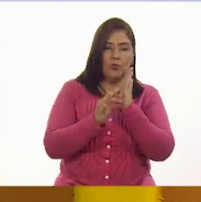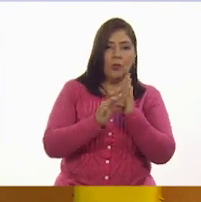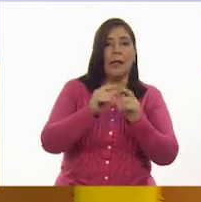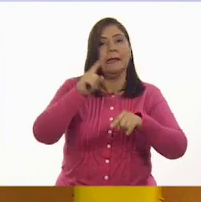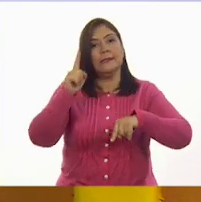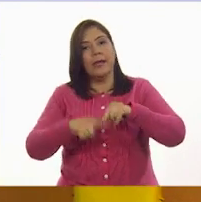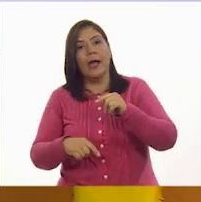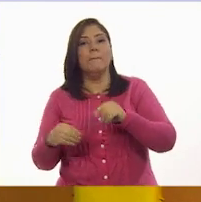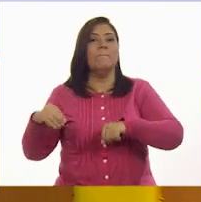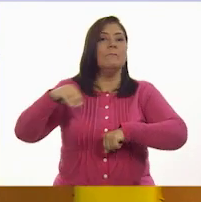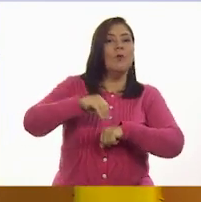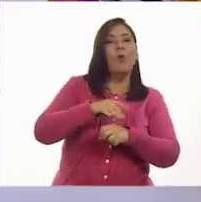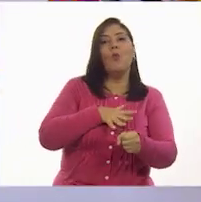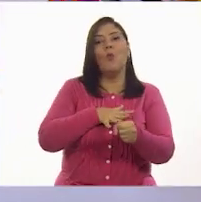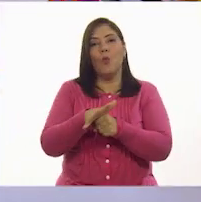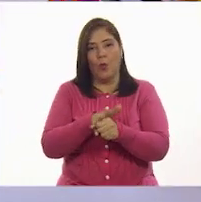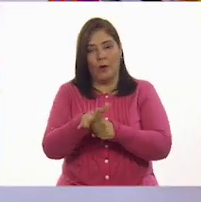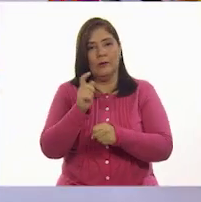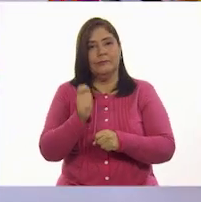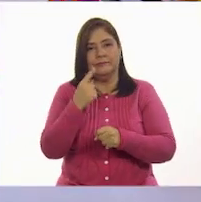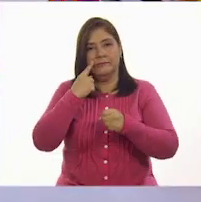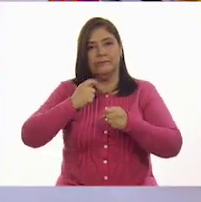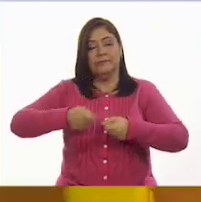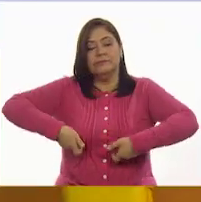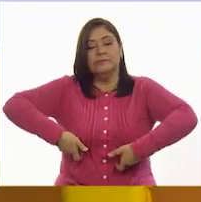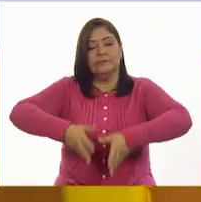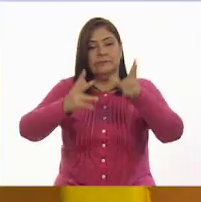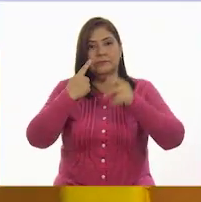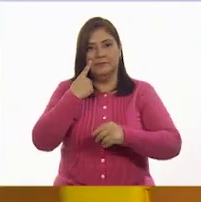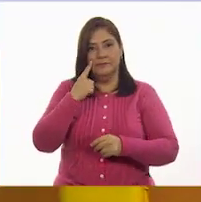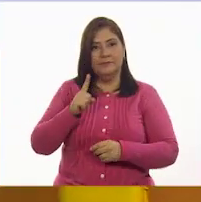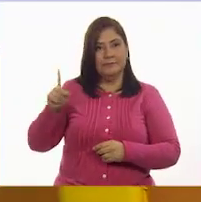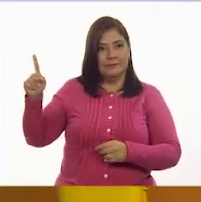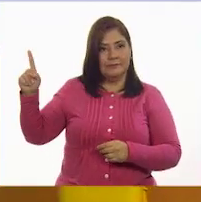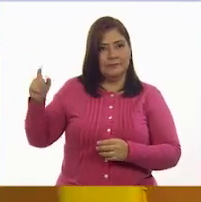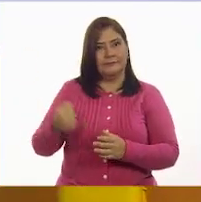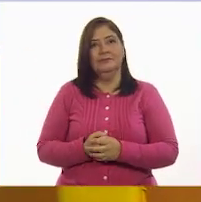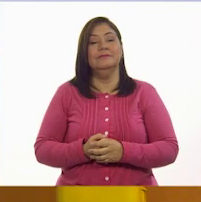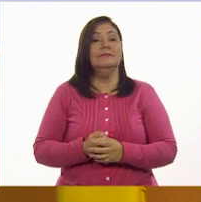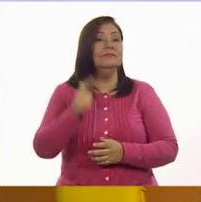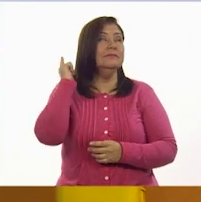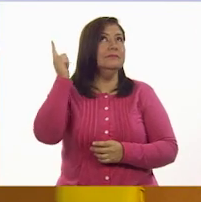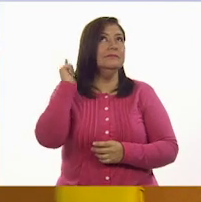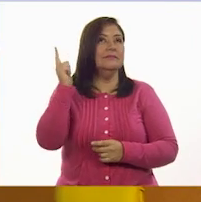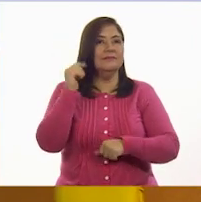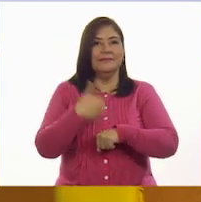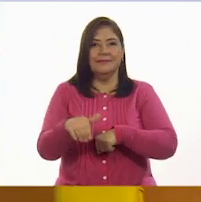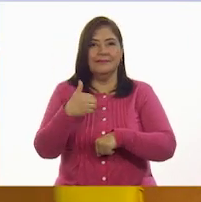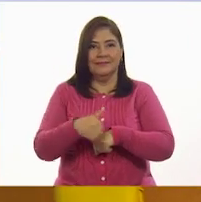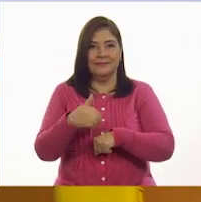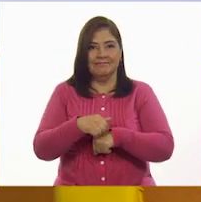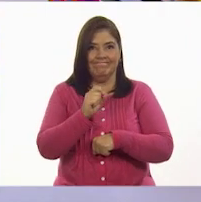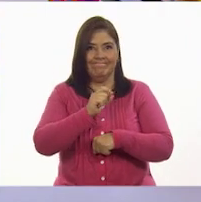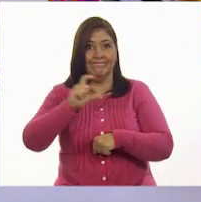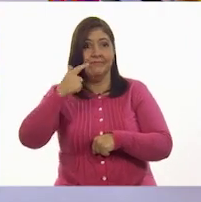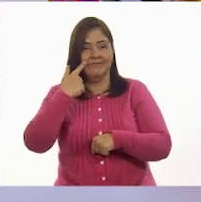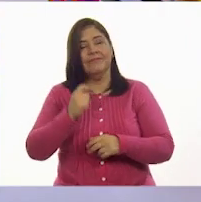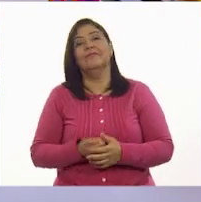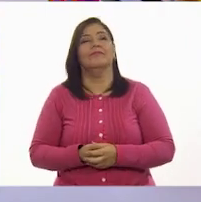Muy bien. Entonces, lanzo el dado. Vamos a ver cuánto nos va a salir en nuestro primer tiro y ojalá que sea un número grande.